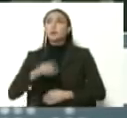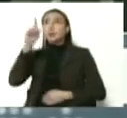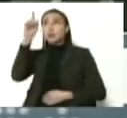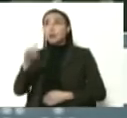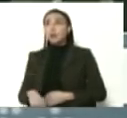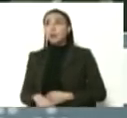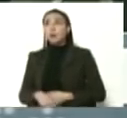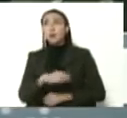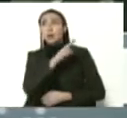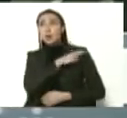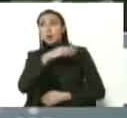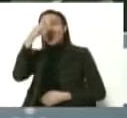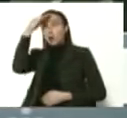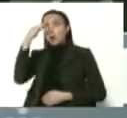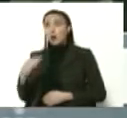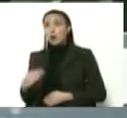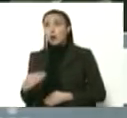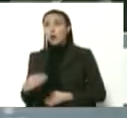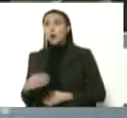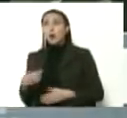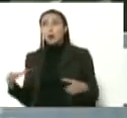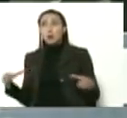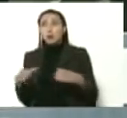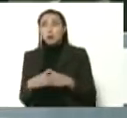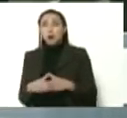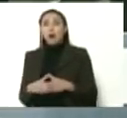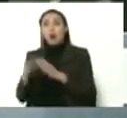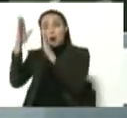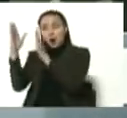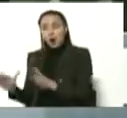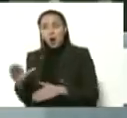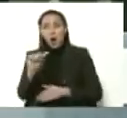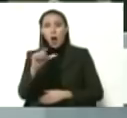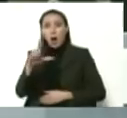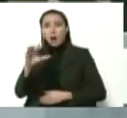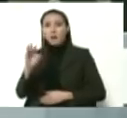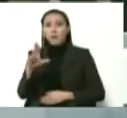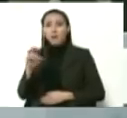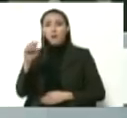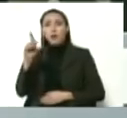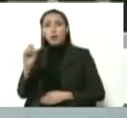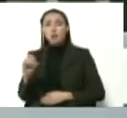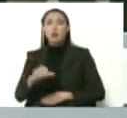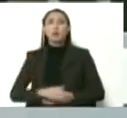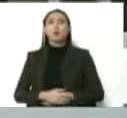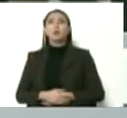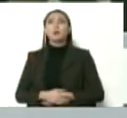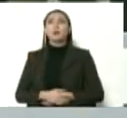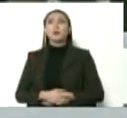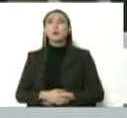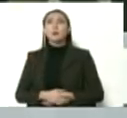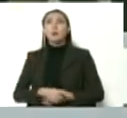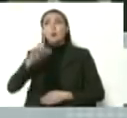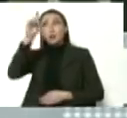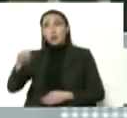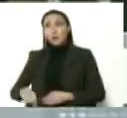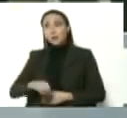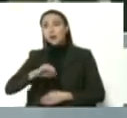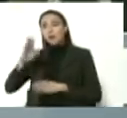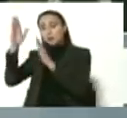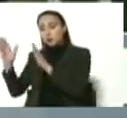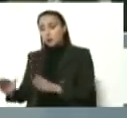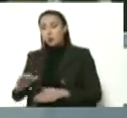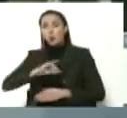división Alfredo Parrayarza, comandante de la SODI Miranda. Y José Rosso,